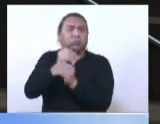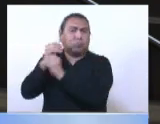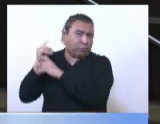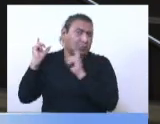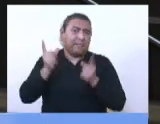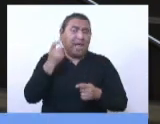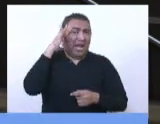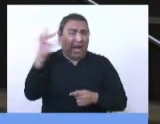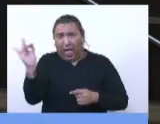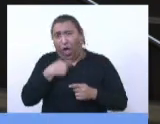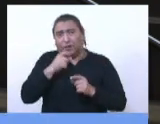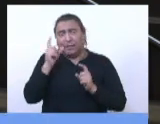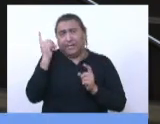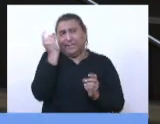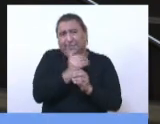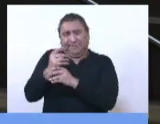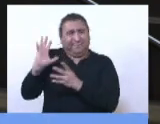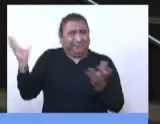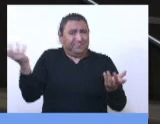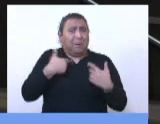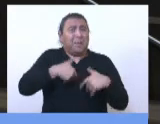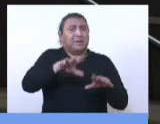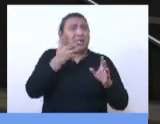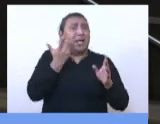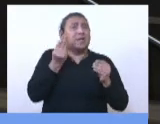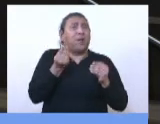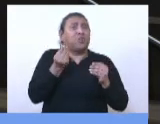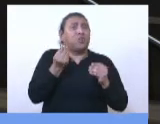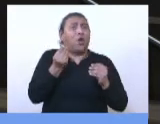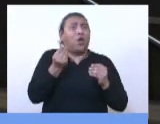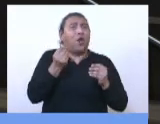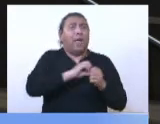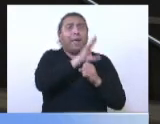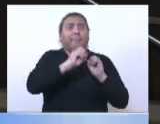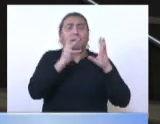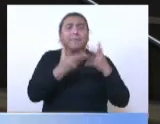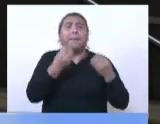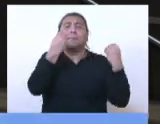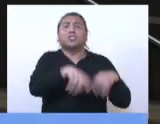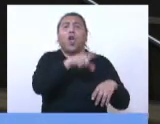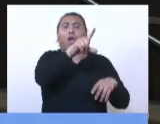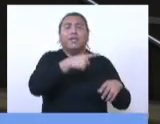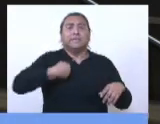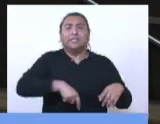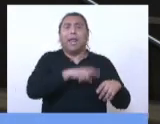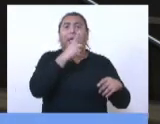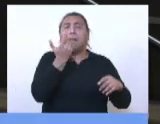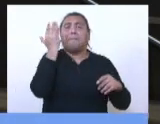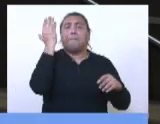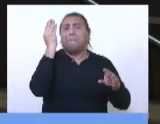pérdida de empleo de cierre de empresa también la menos afectada fue donde empezó la pandemia que fue encina tal vez la menos afectada fue